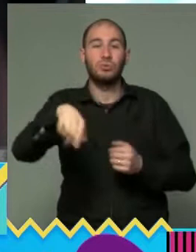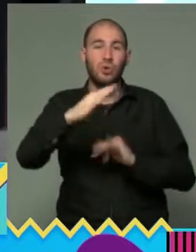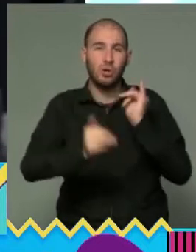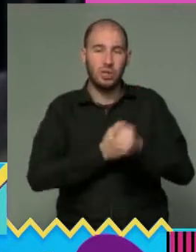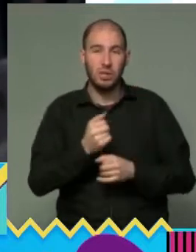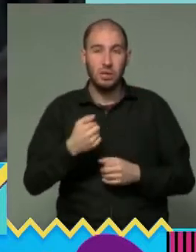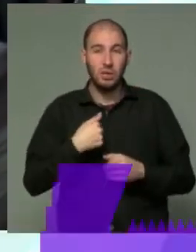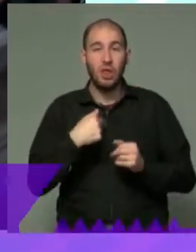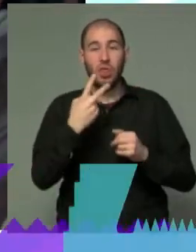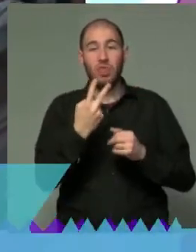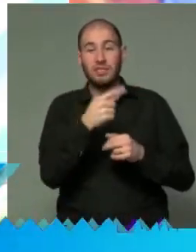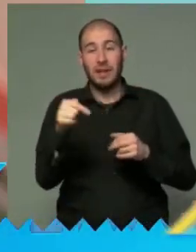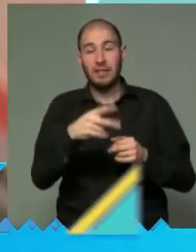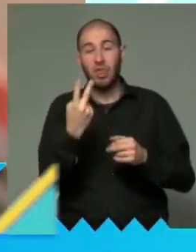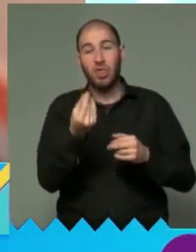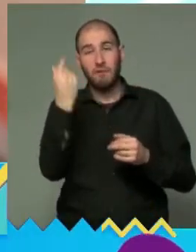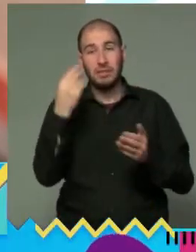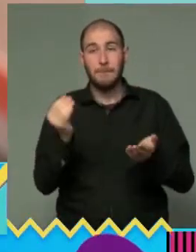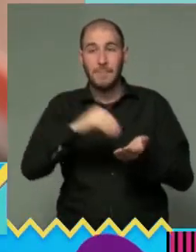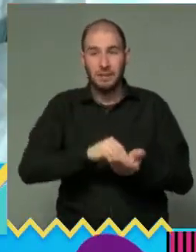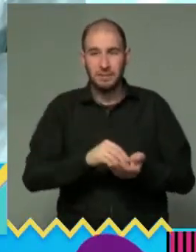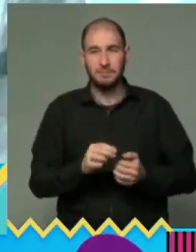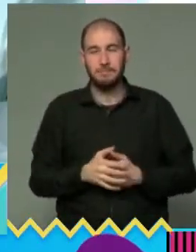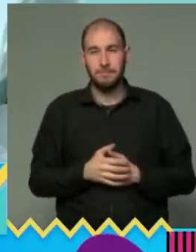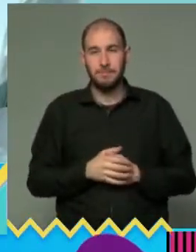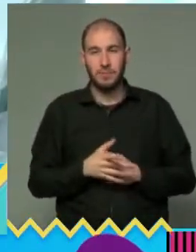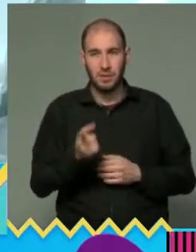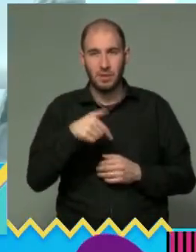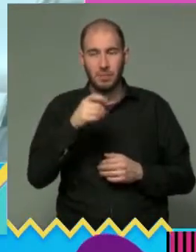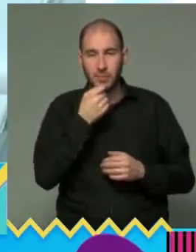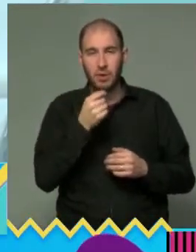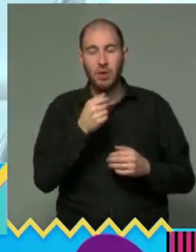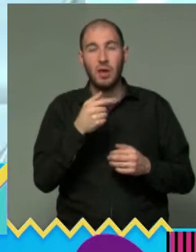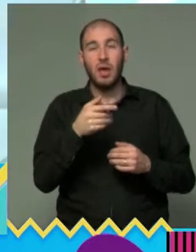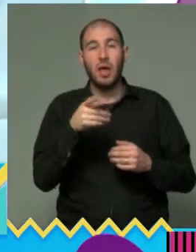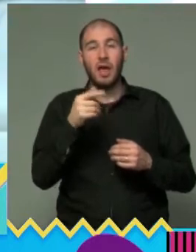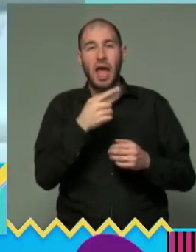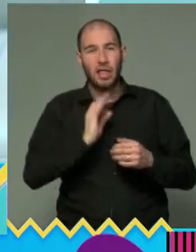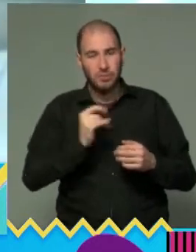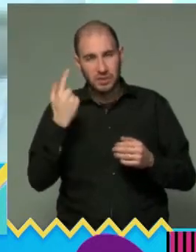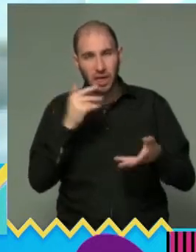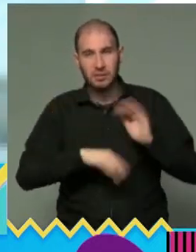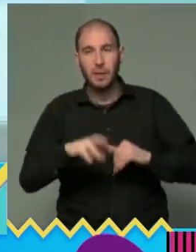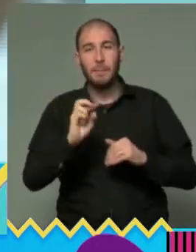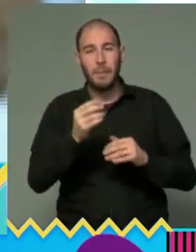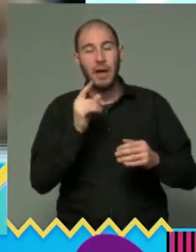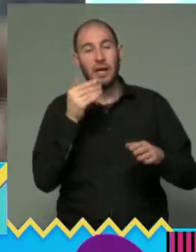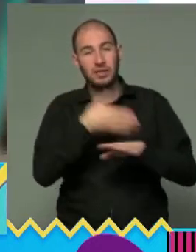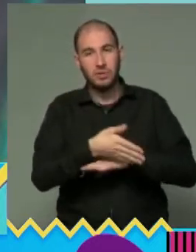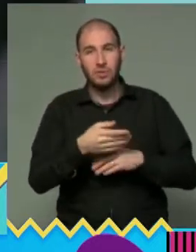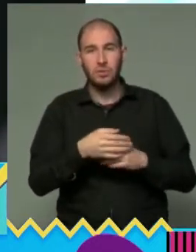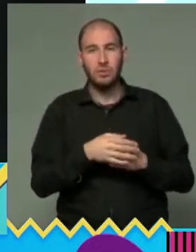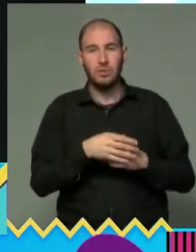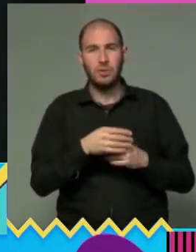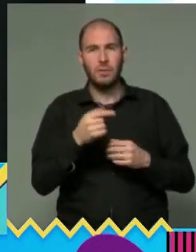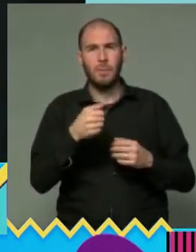yo tuve 2 casos más esa semana. Sí, y tuvimos el caso de Labor, que es el año pasado, con un papá que entró y